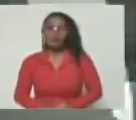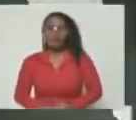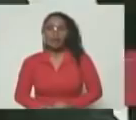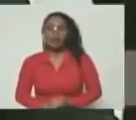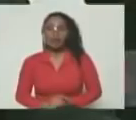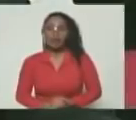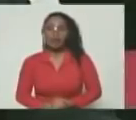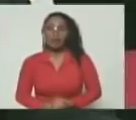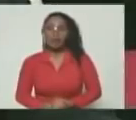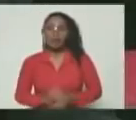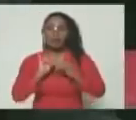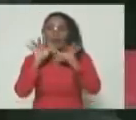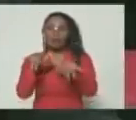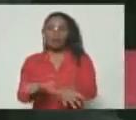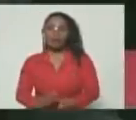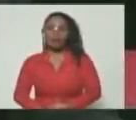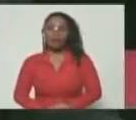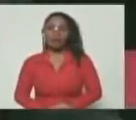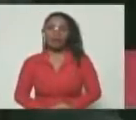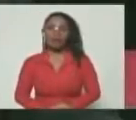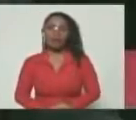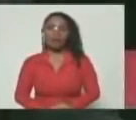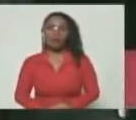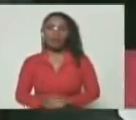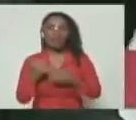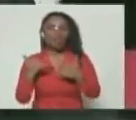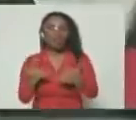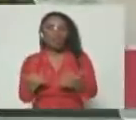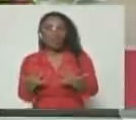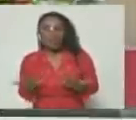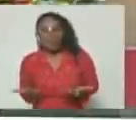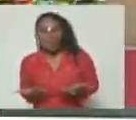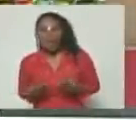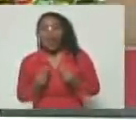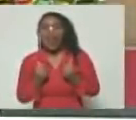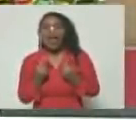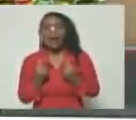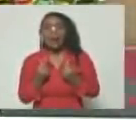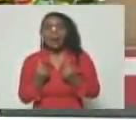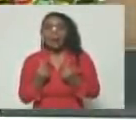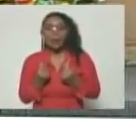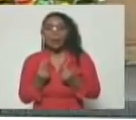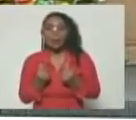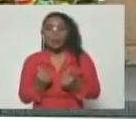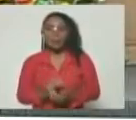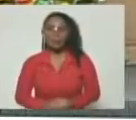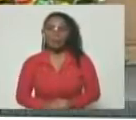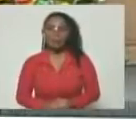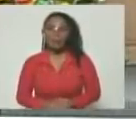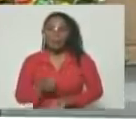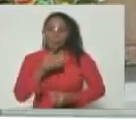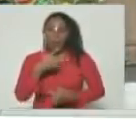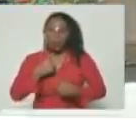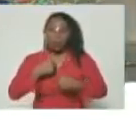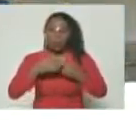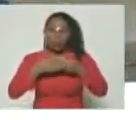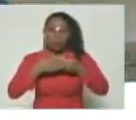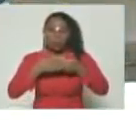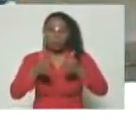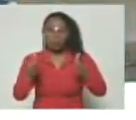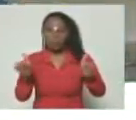Misericordioso. Ahora, la economía, la economía. Bueno, estoy abierto